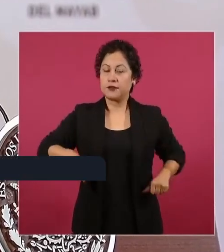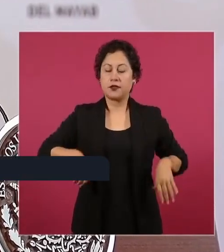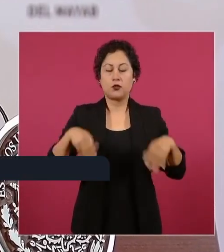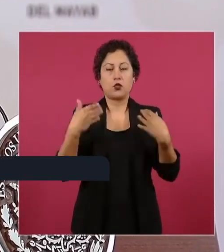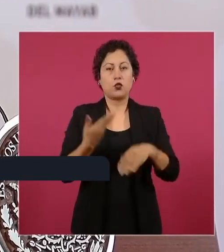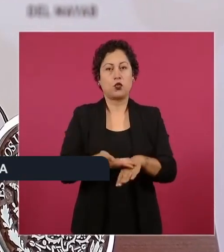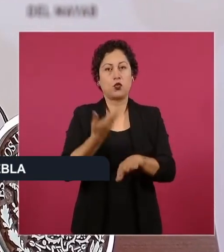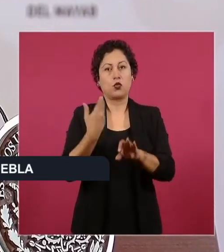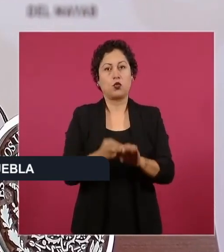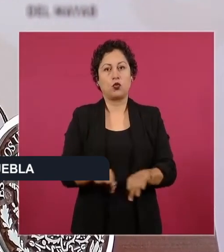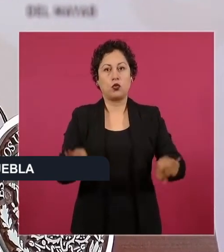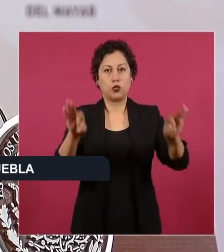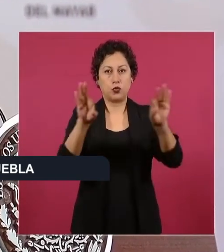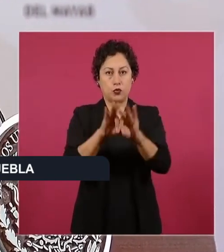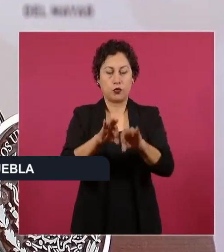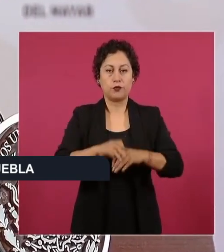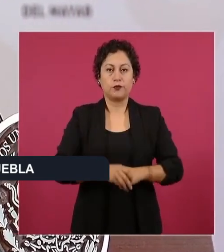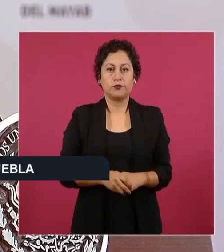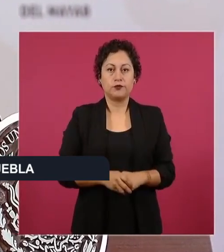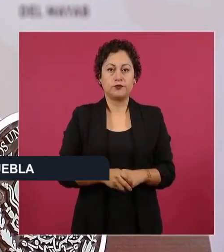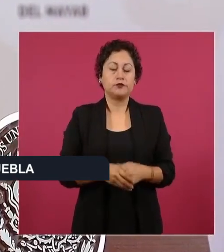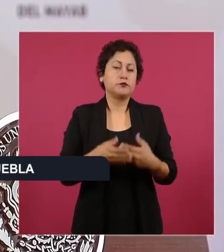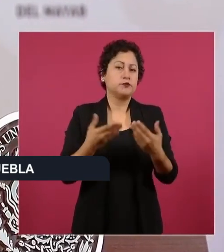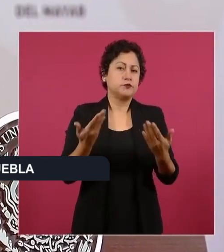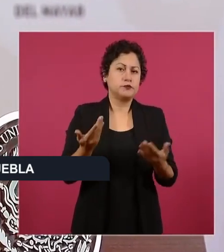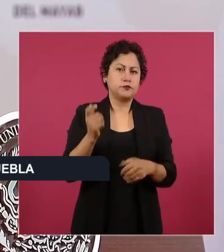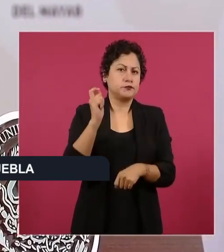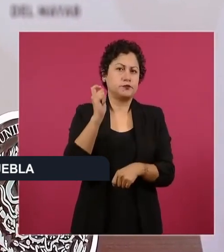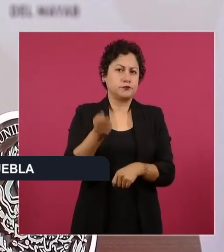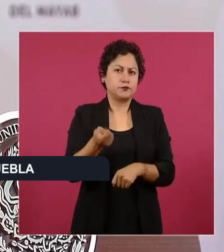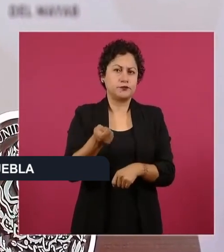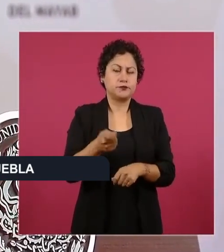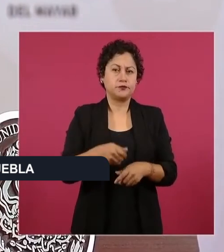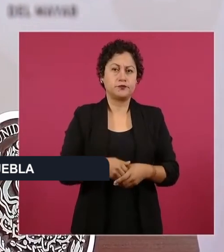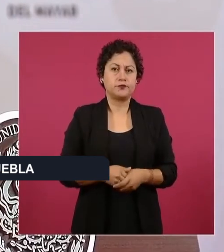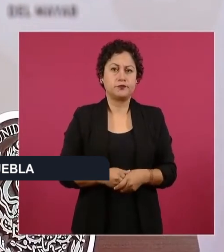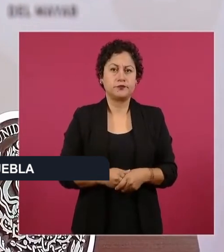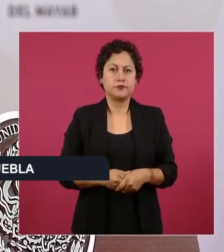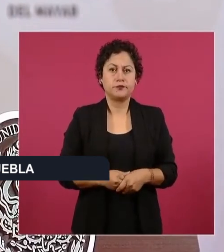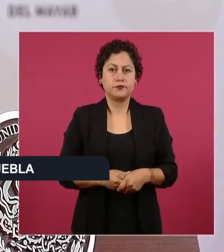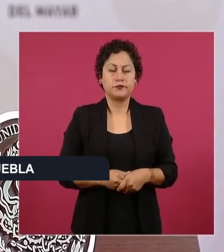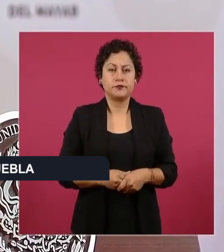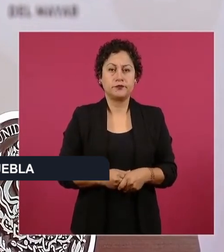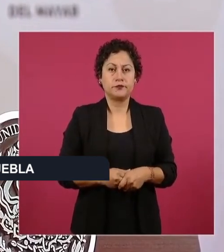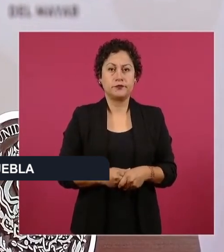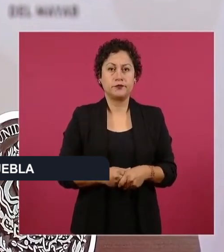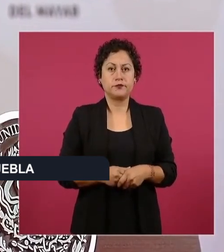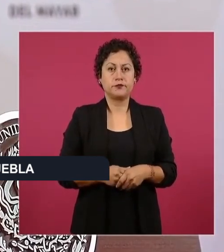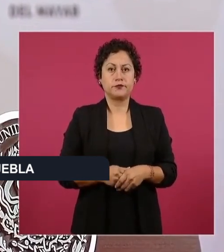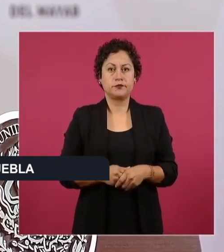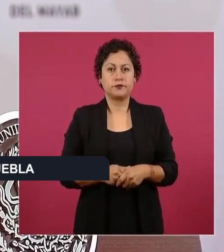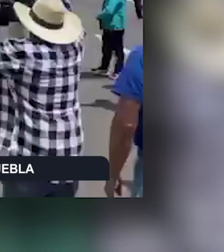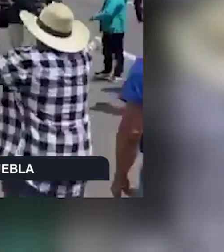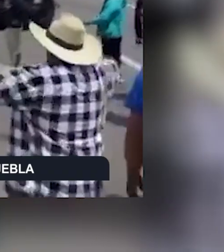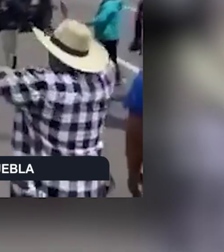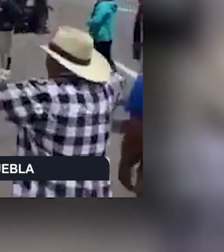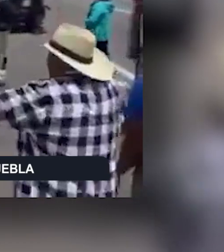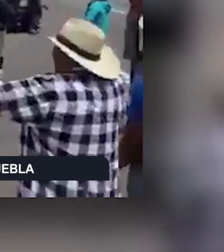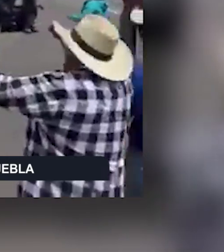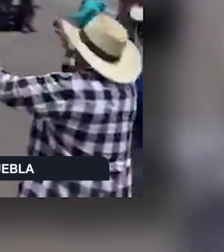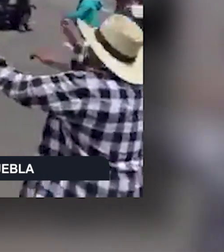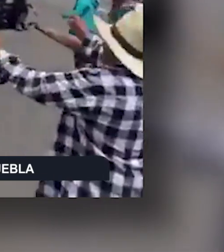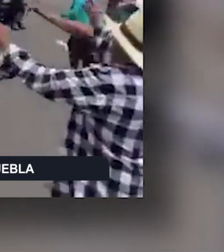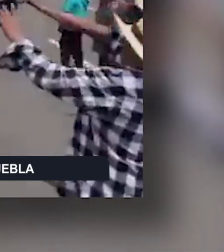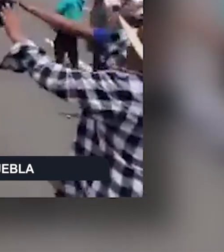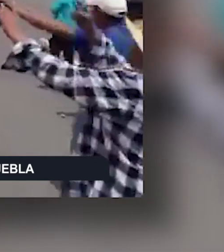el presidente de México Andrés Manuel López Obrador explicó detalladamente el acuerdo alcanzado con el grupo de ejidatarios que mantuvo